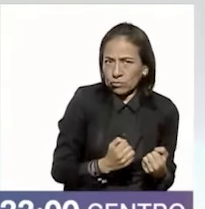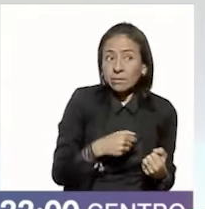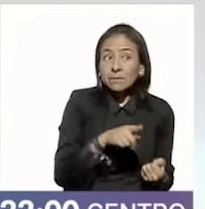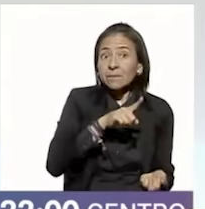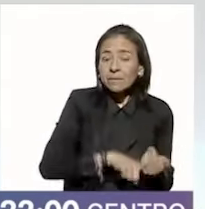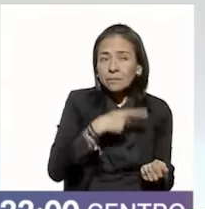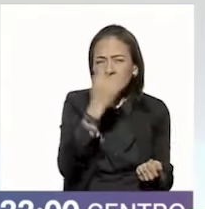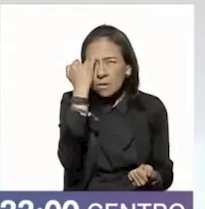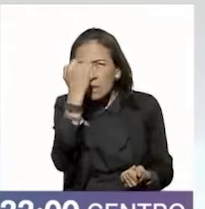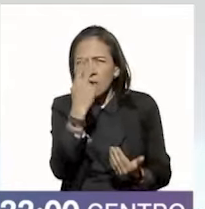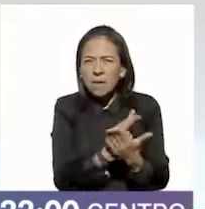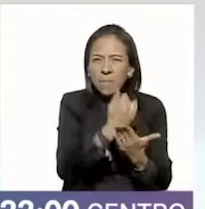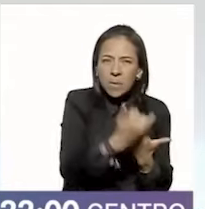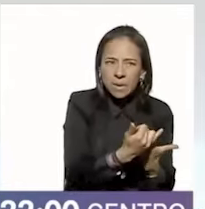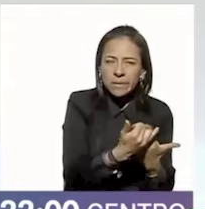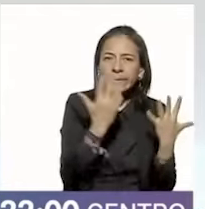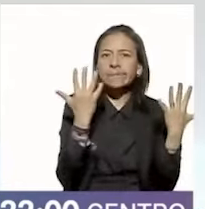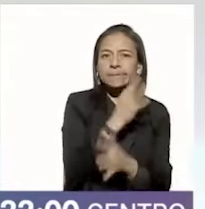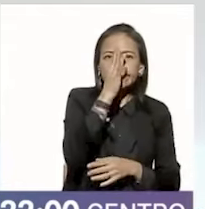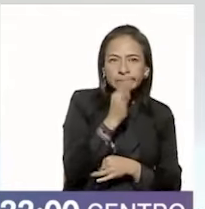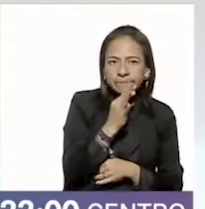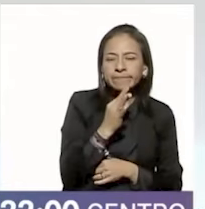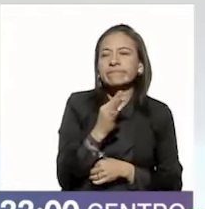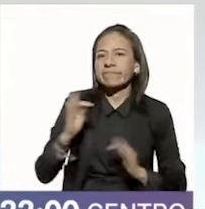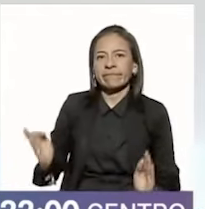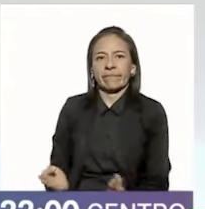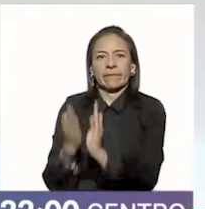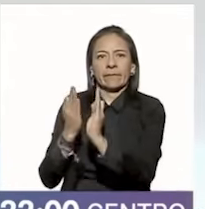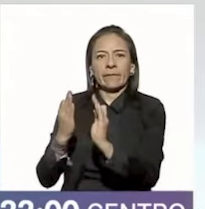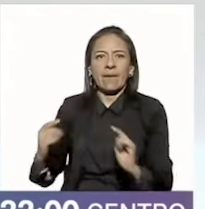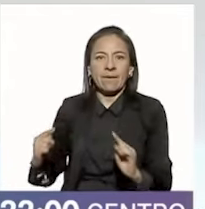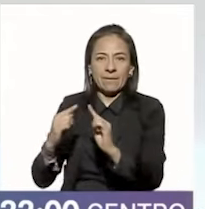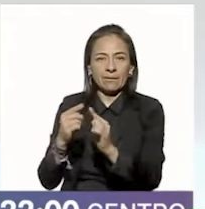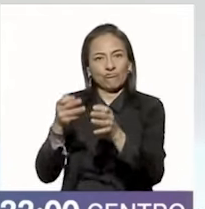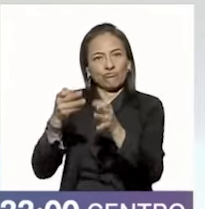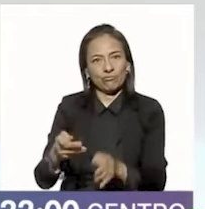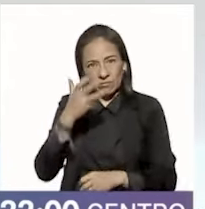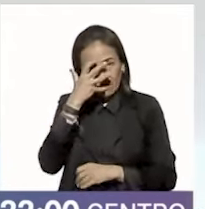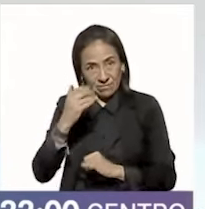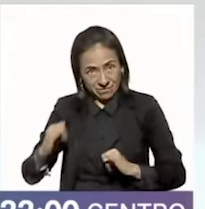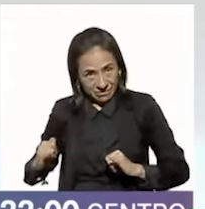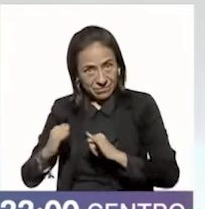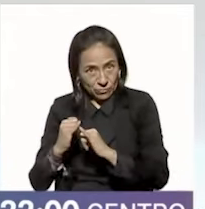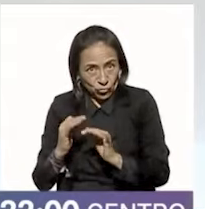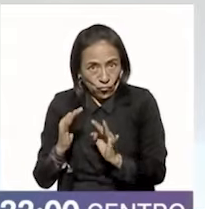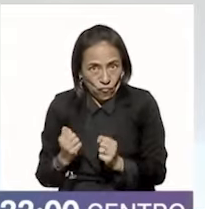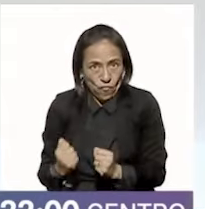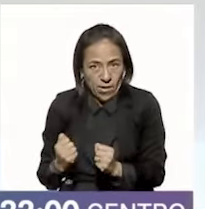que enfrentar con la Iglesia como institución, ¿no? Y la Iglesia, al final de